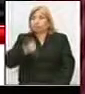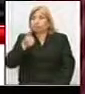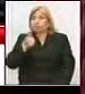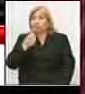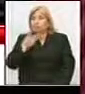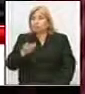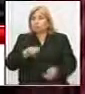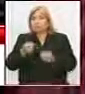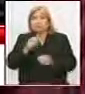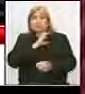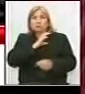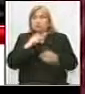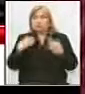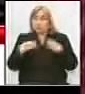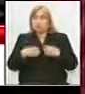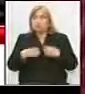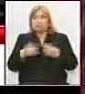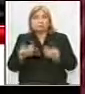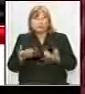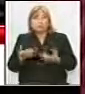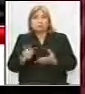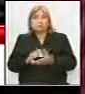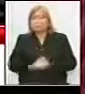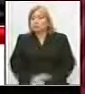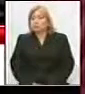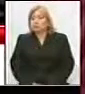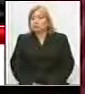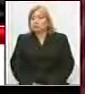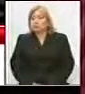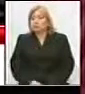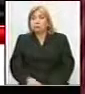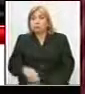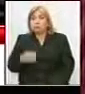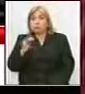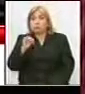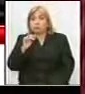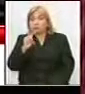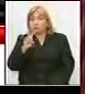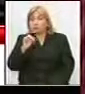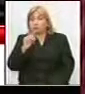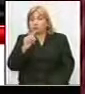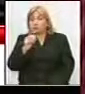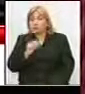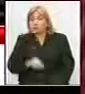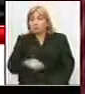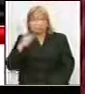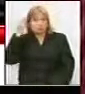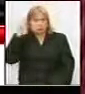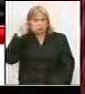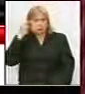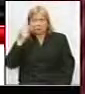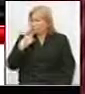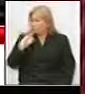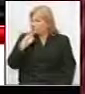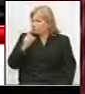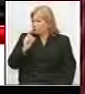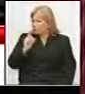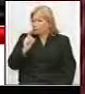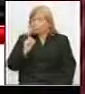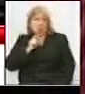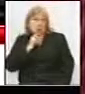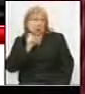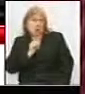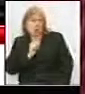región Callao, abogado, chalaco. ¿Es de algún movimiento político cercano? No. ¿Tampoco de Chimpún?